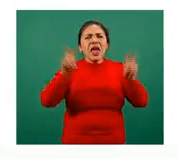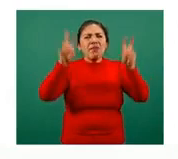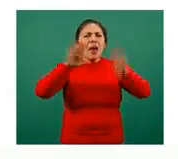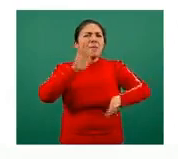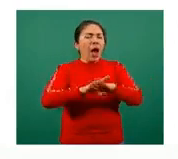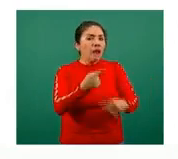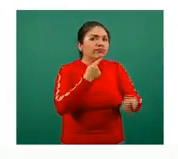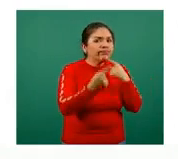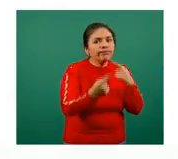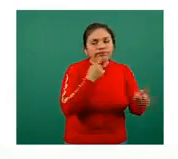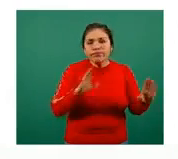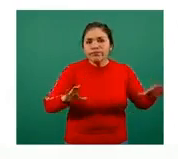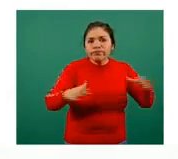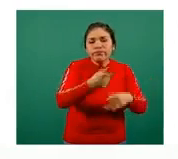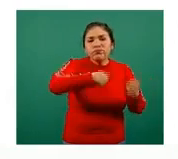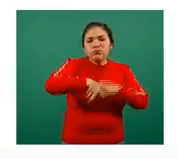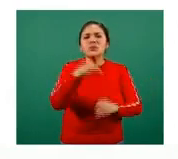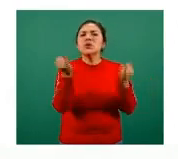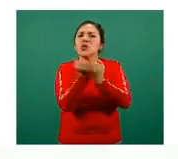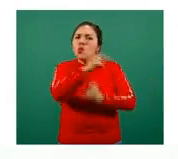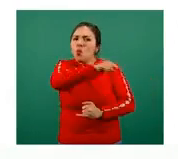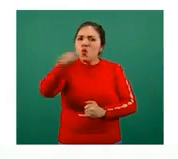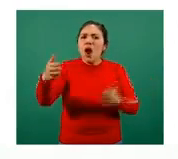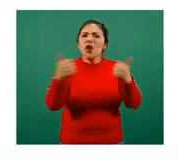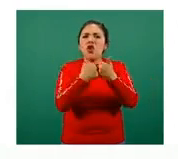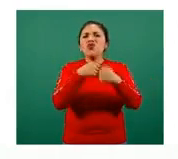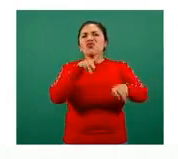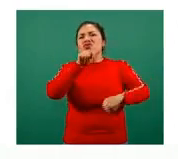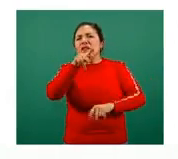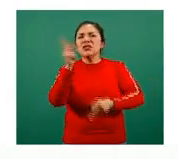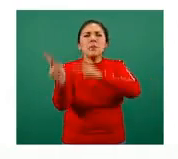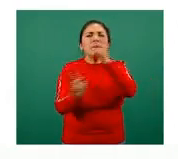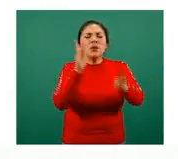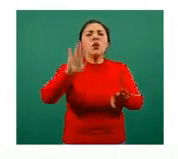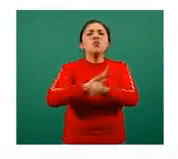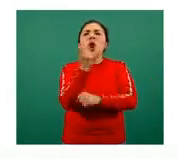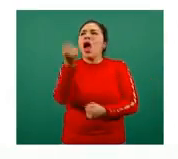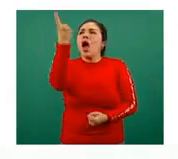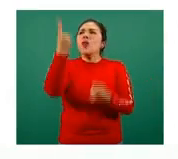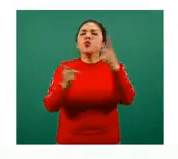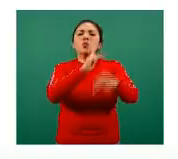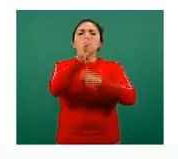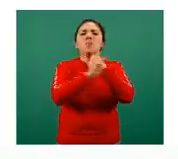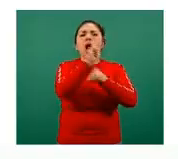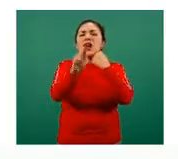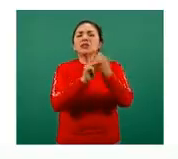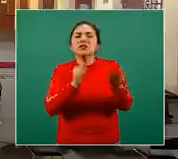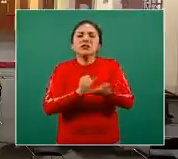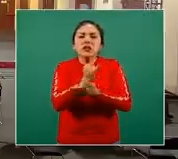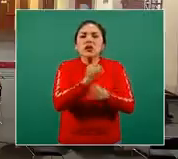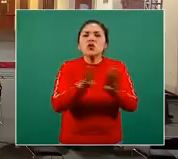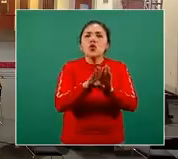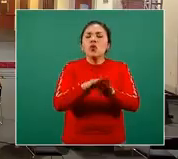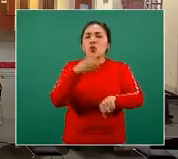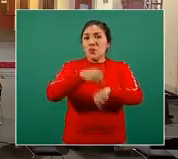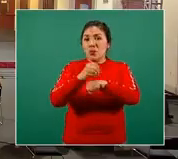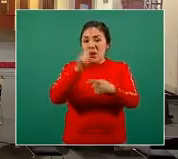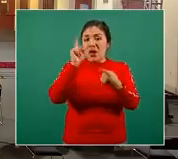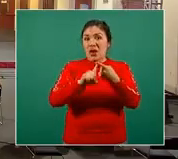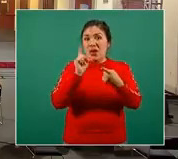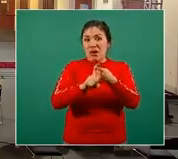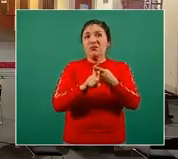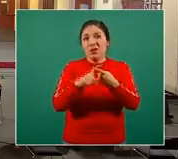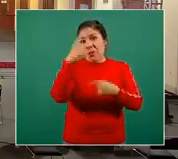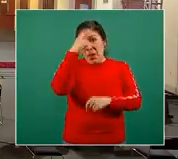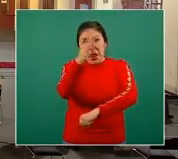discutiendo mucho en los medios por la decisión de algunos países, particularmente del punto número uno,